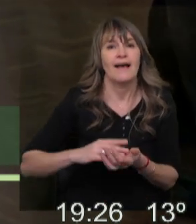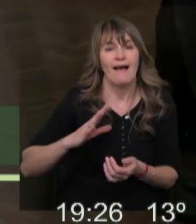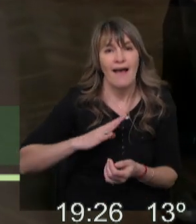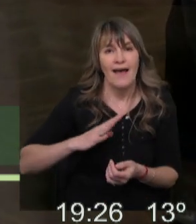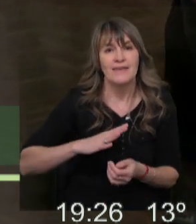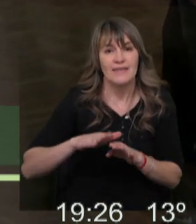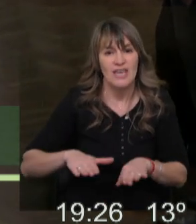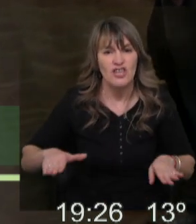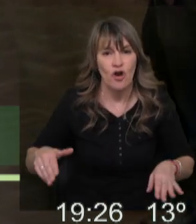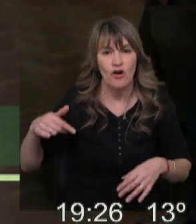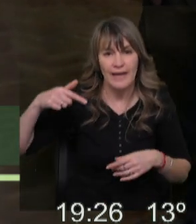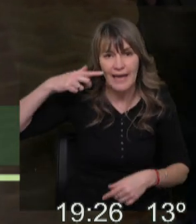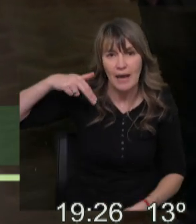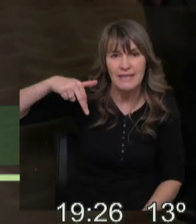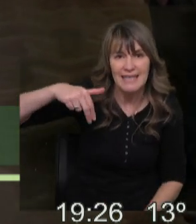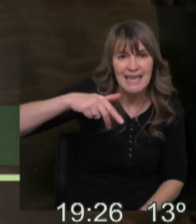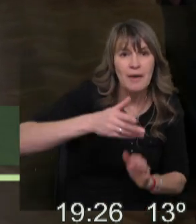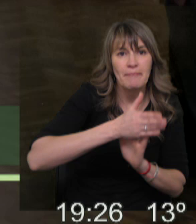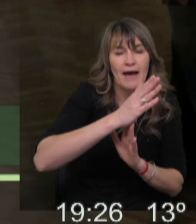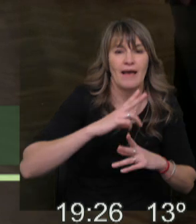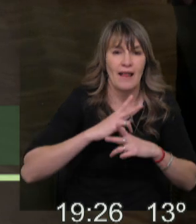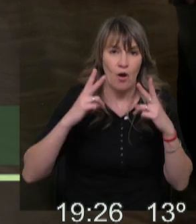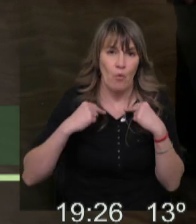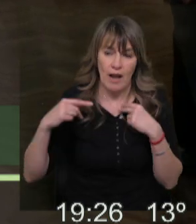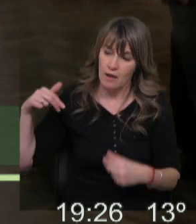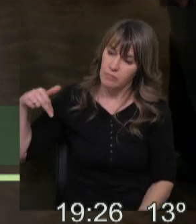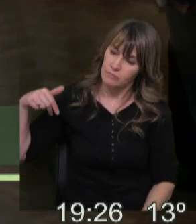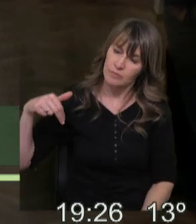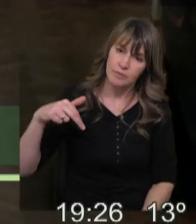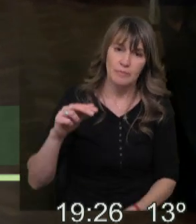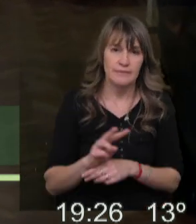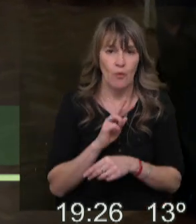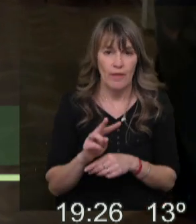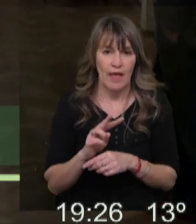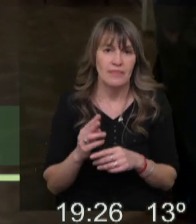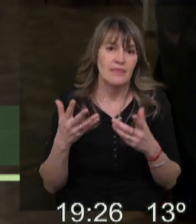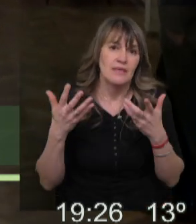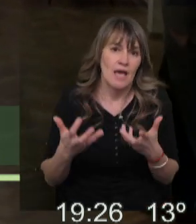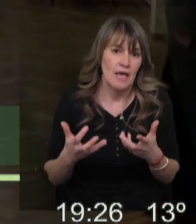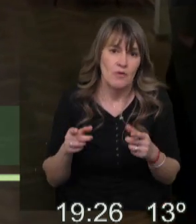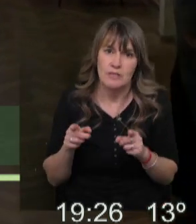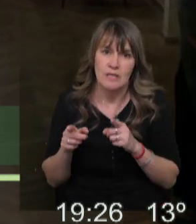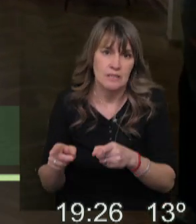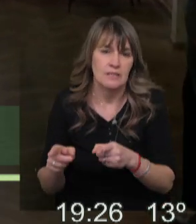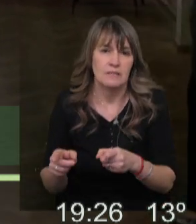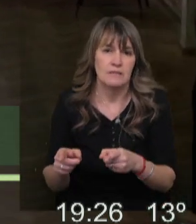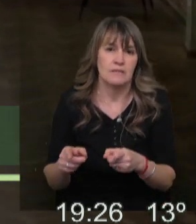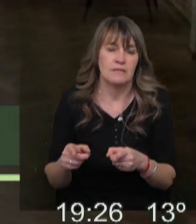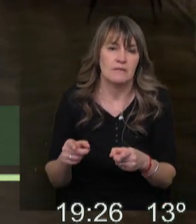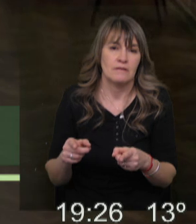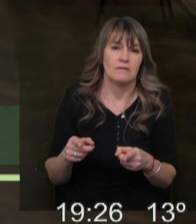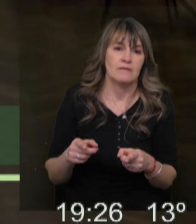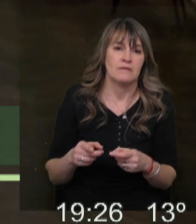con seguridad el camino a la escuela, entonces claro que lo primero que hacemos es querer suspender eso, y no, pero